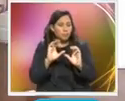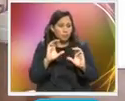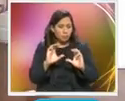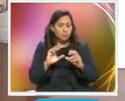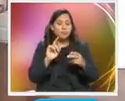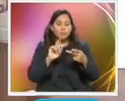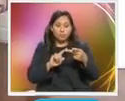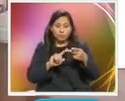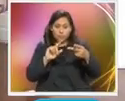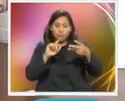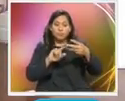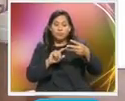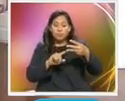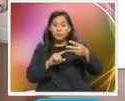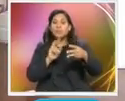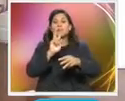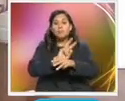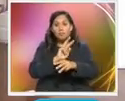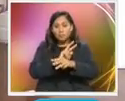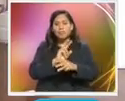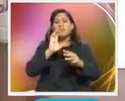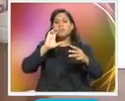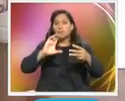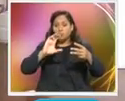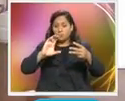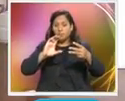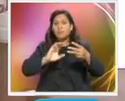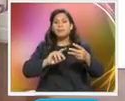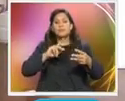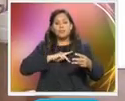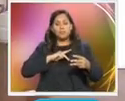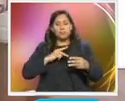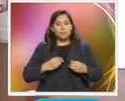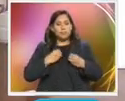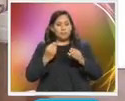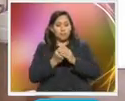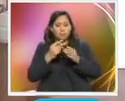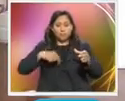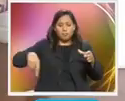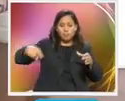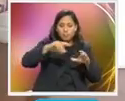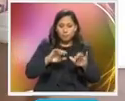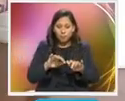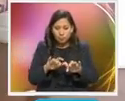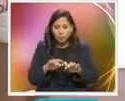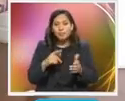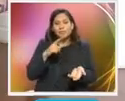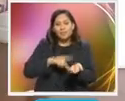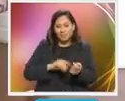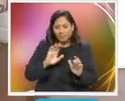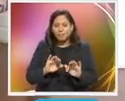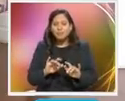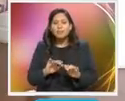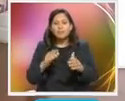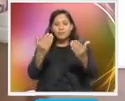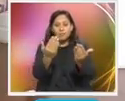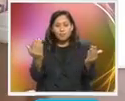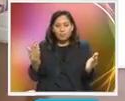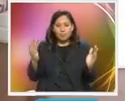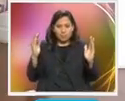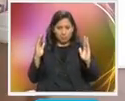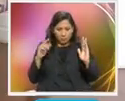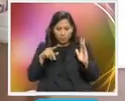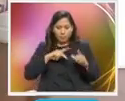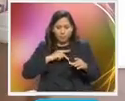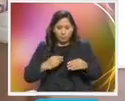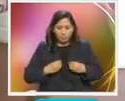eso, y está vigilada y cuidada tu espacio vital, así como está aquí adentro, pues, o sea, que tú puedas un día sentarte en